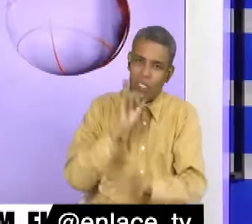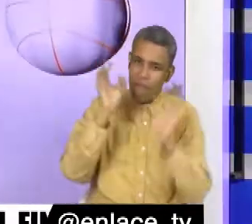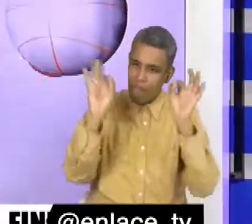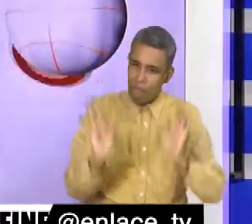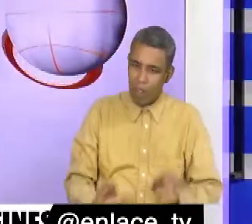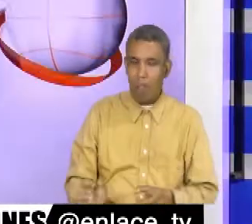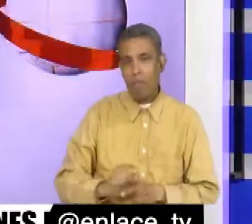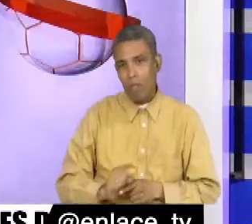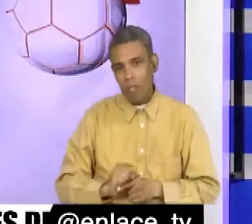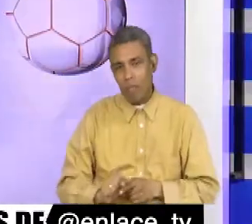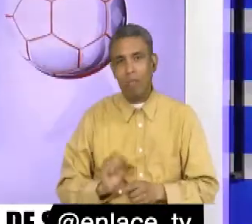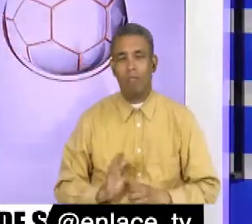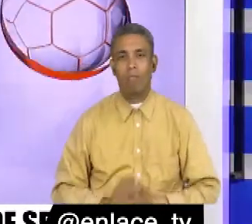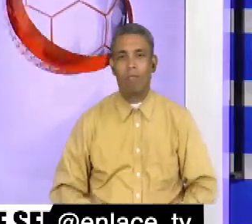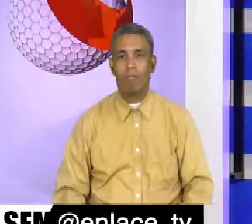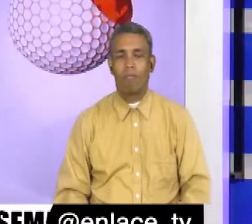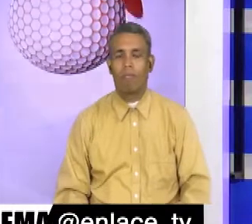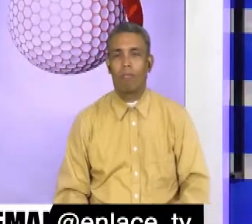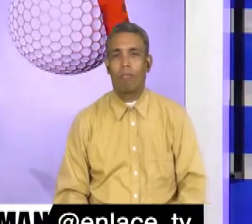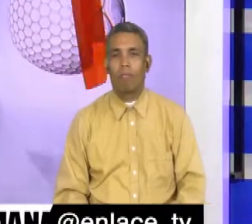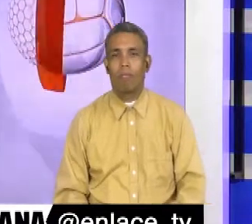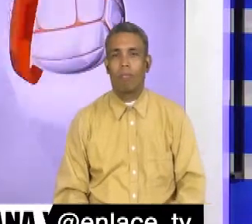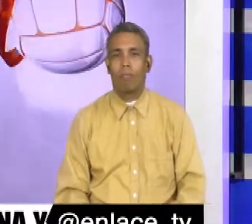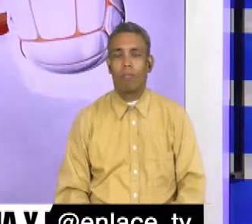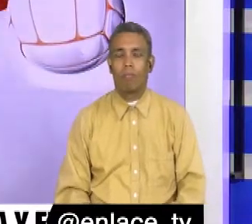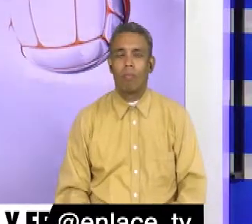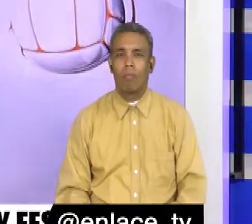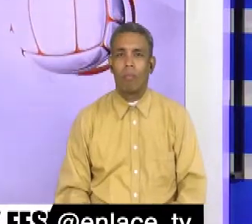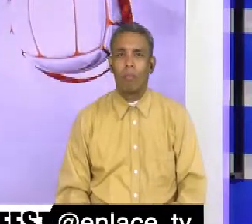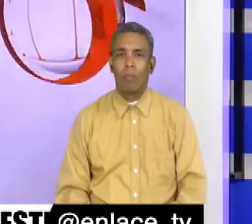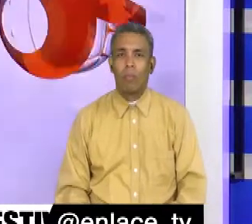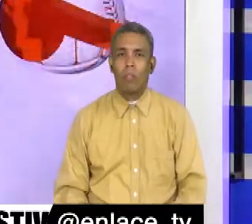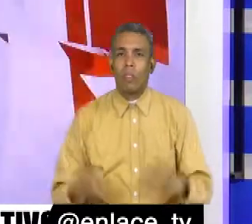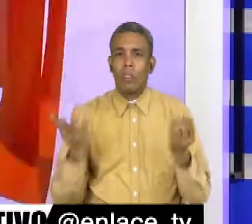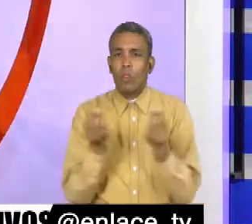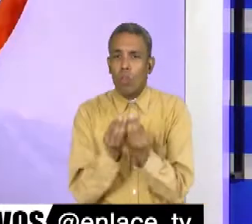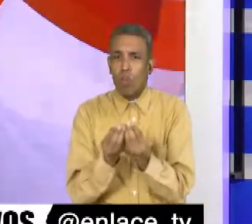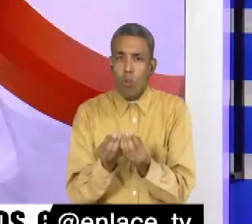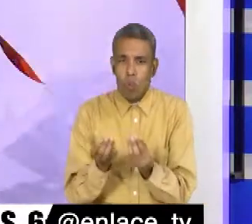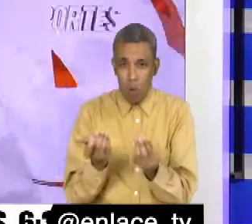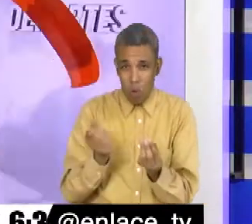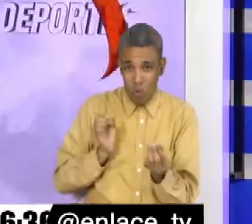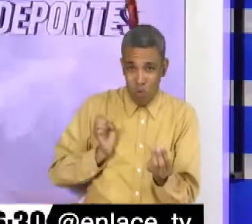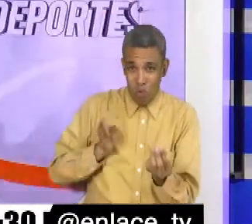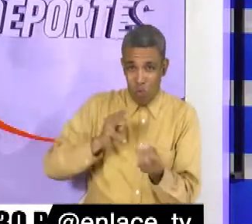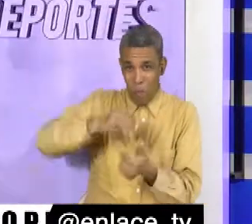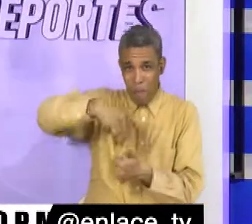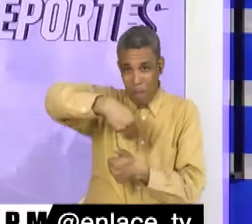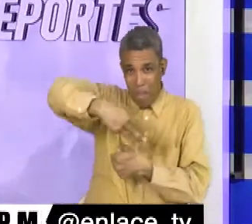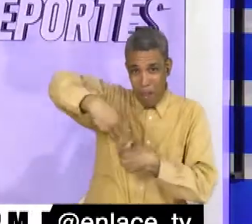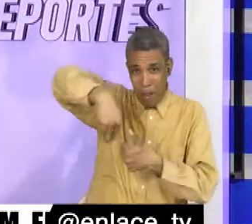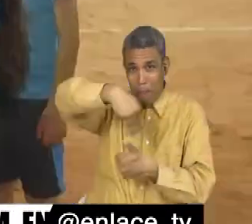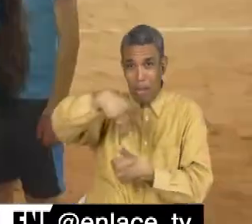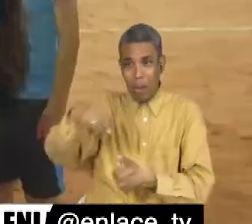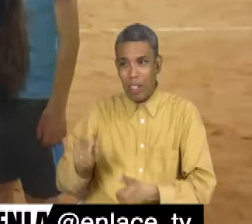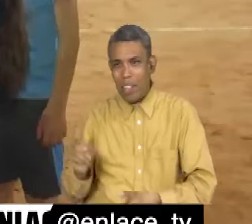Tenistas del Club Miramar obtienen nuevas medallas en festival realizado en Ruitoco, Santander.